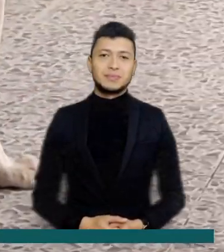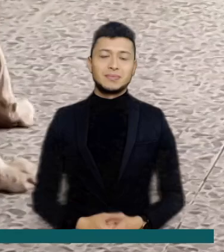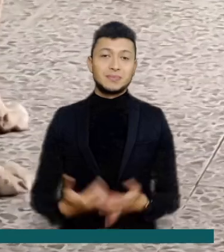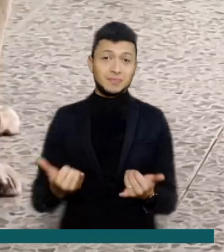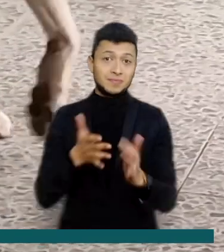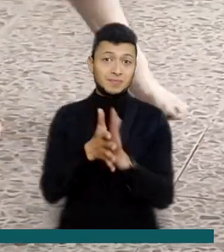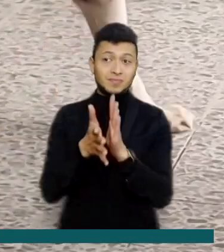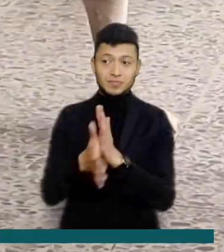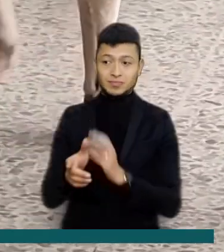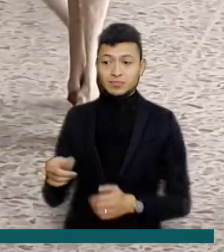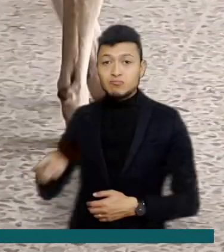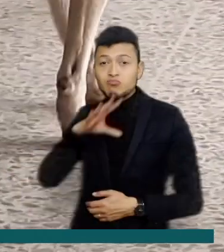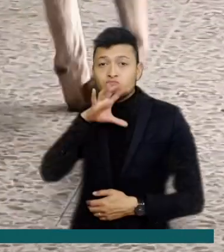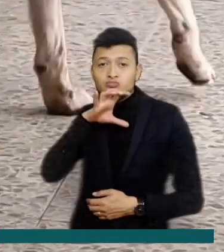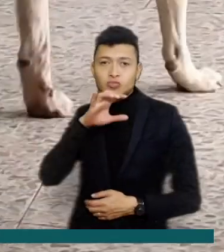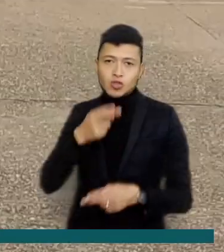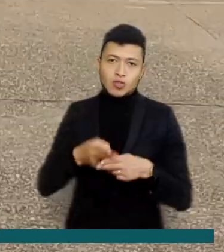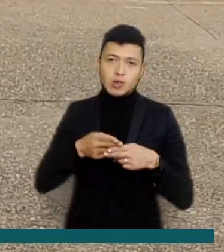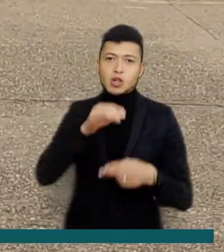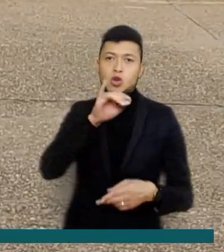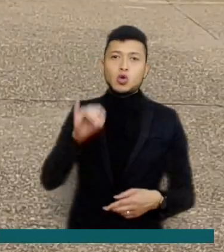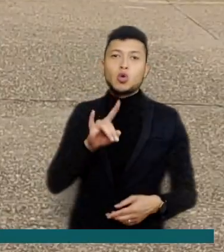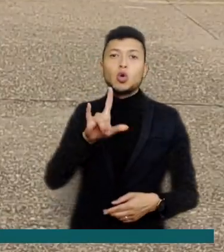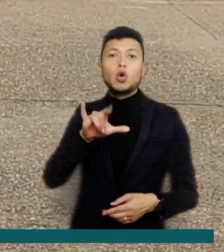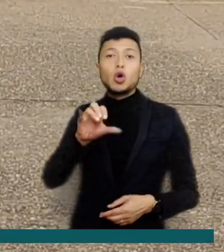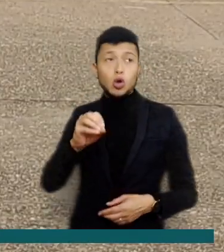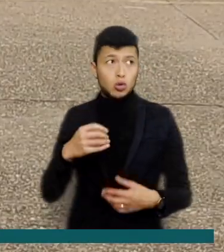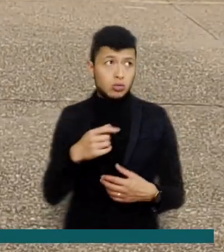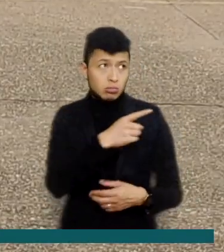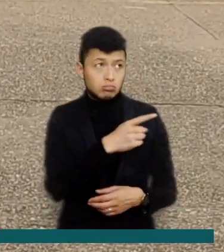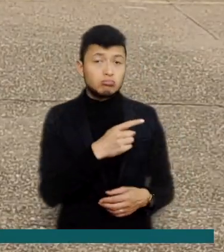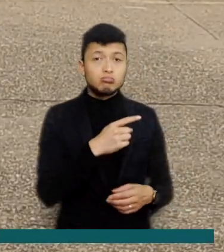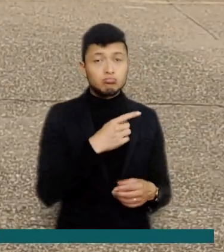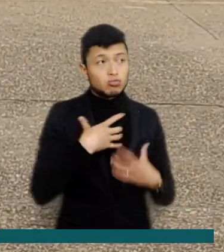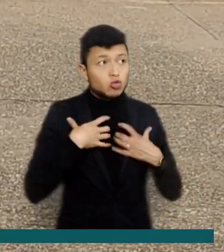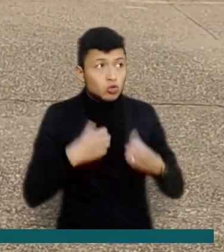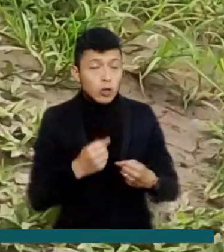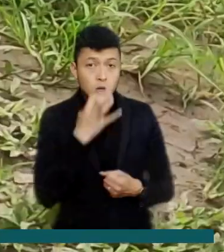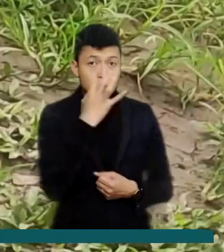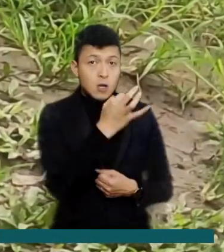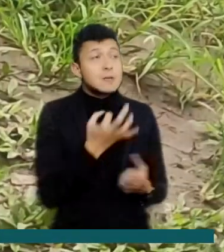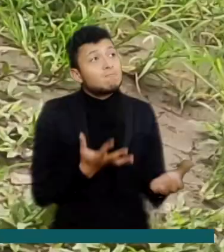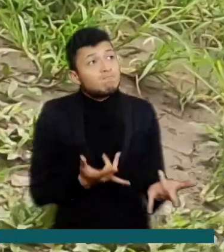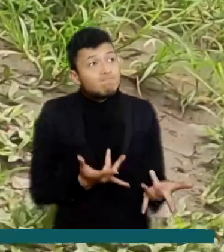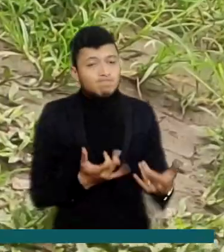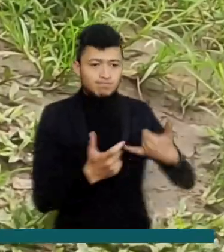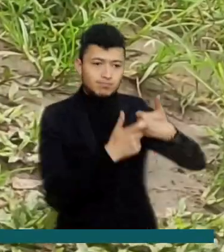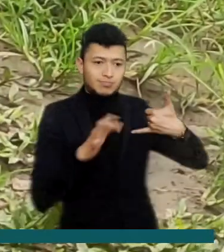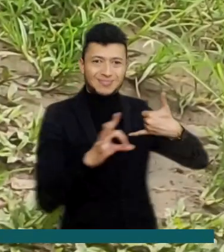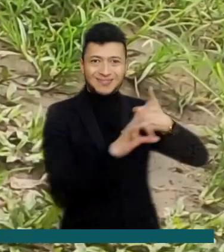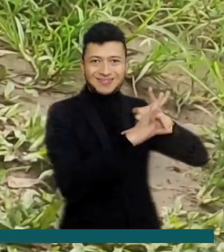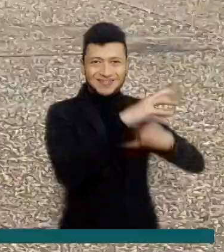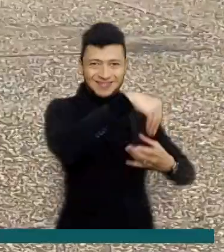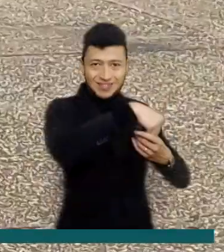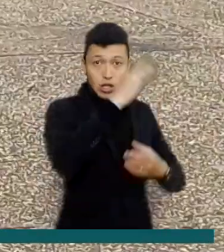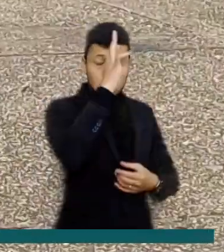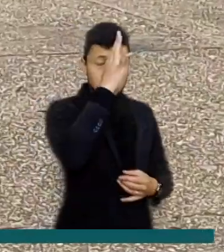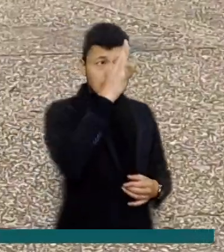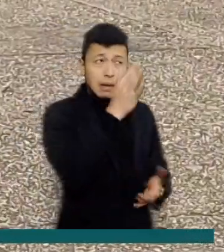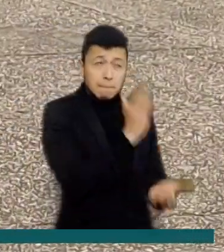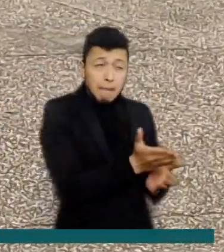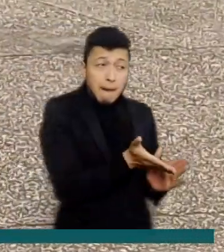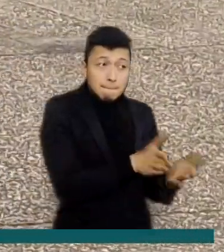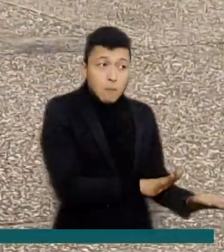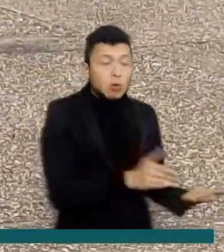Le contaremos la historia de Julio, el perrito que se quedó esperando a su dueño en la puerta del hospital de San José del Guaviare, quien murió luego de pasar